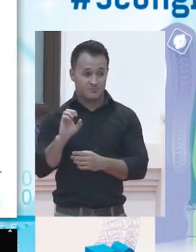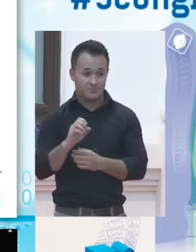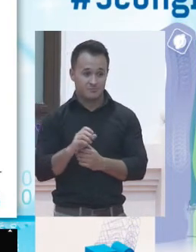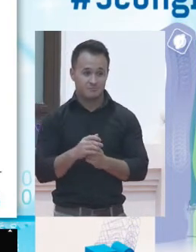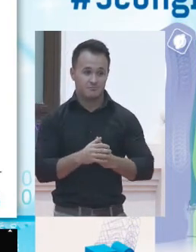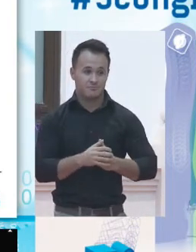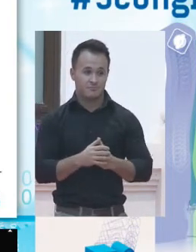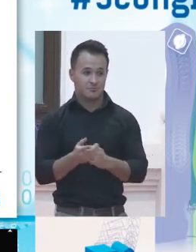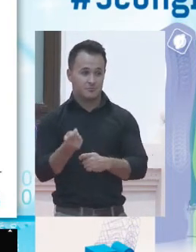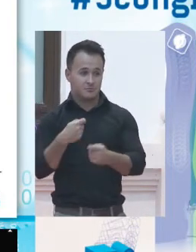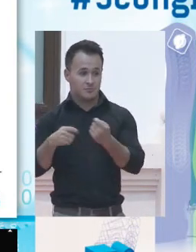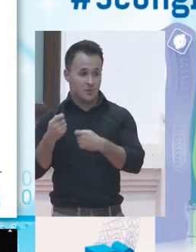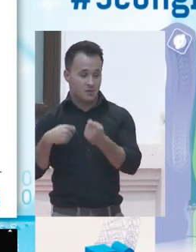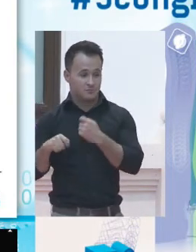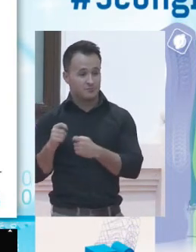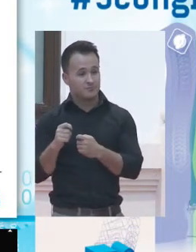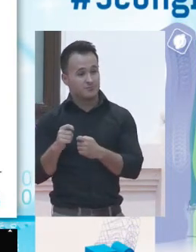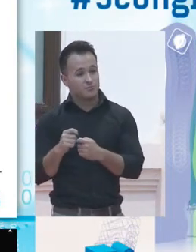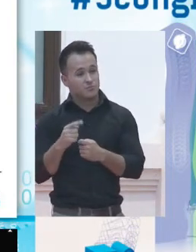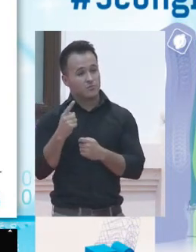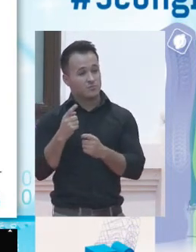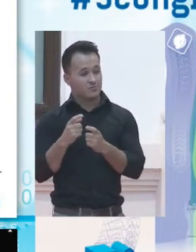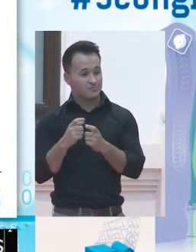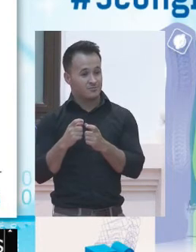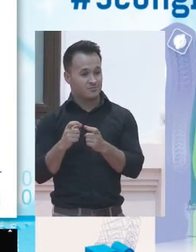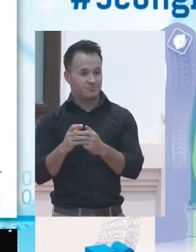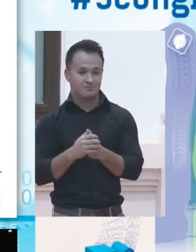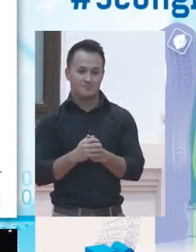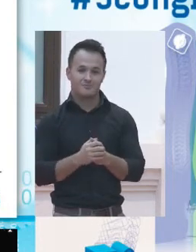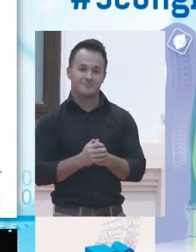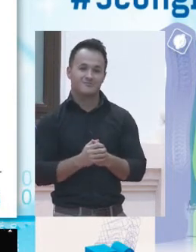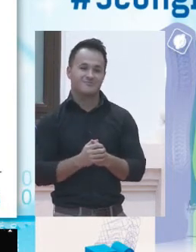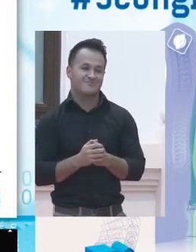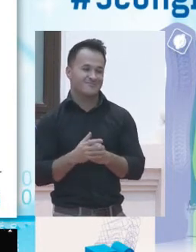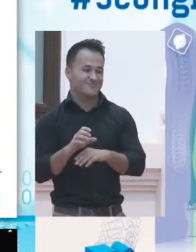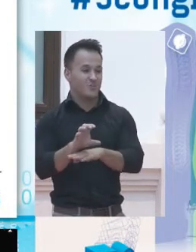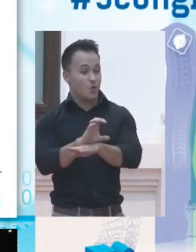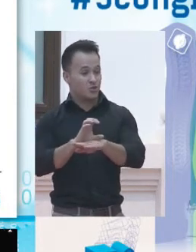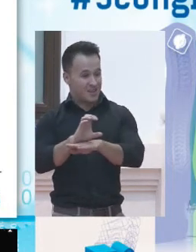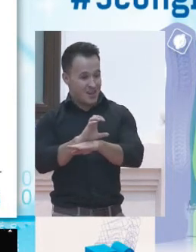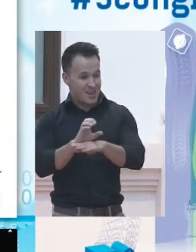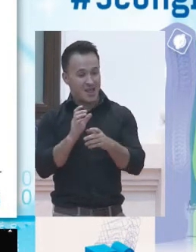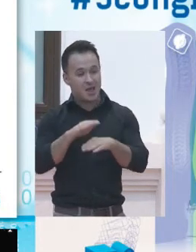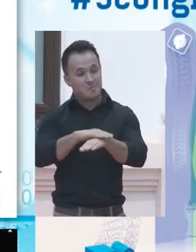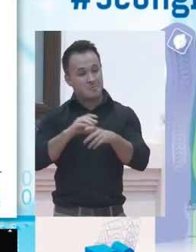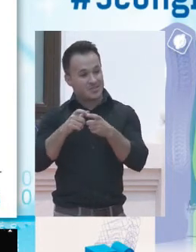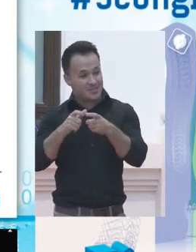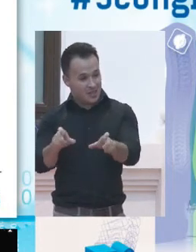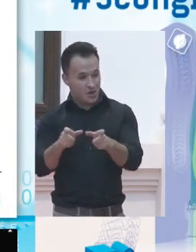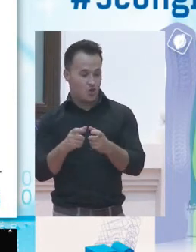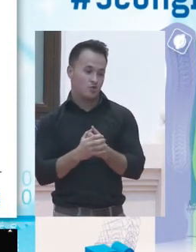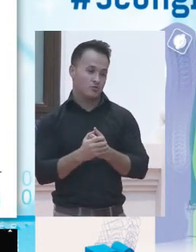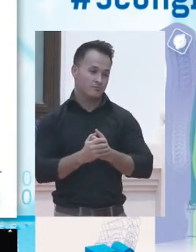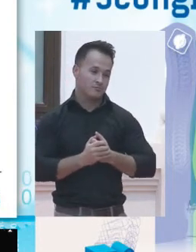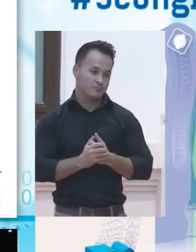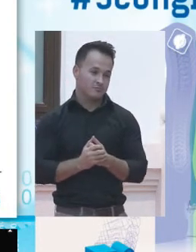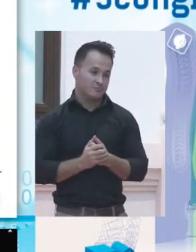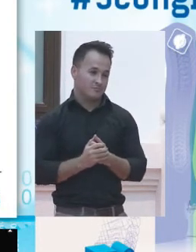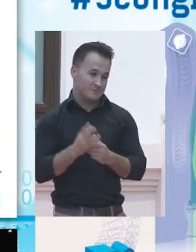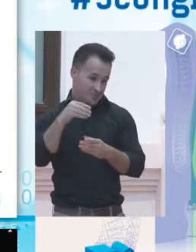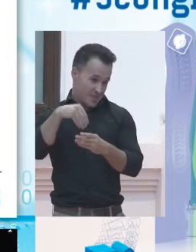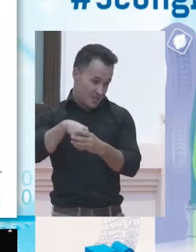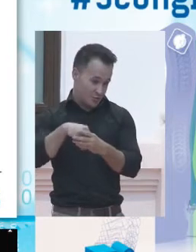la innovación y el crecimiento en el sector público, en las consejerías, ministerios, ayuntamientos de los 28 estados de la Unión.